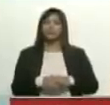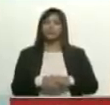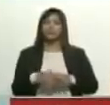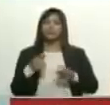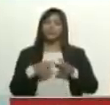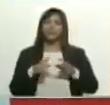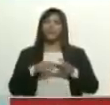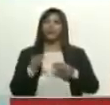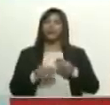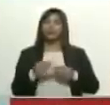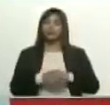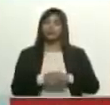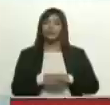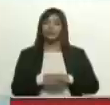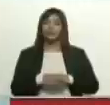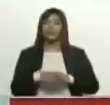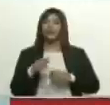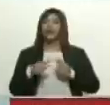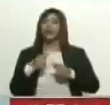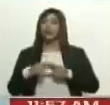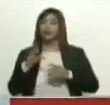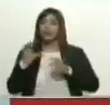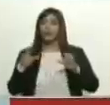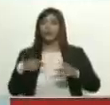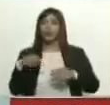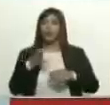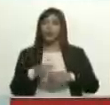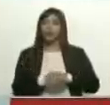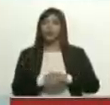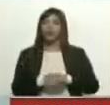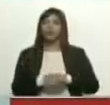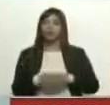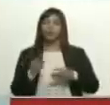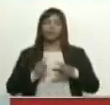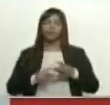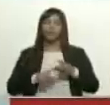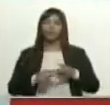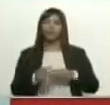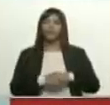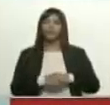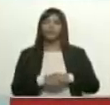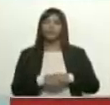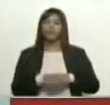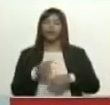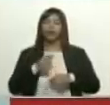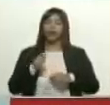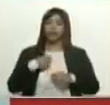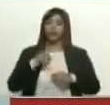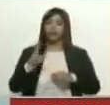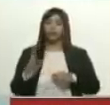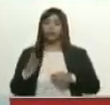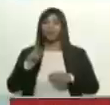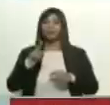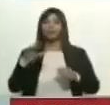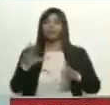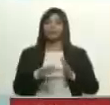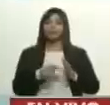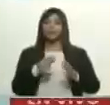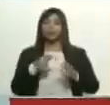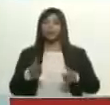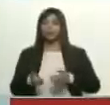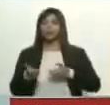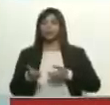que se encuentra en el exterior, presuntamente en Colombia. Adicionalmente, a Alcides Bracho se le incautó un arma de